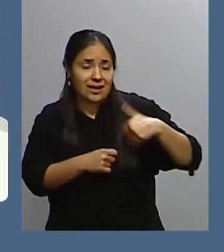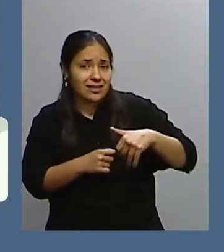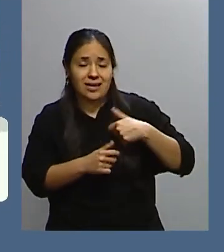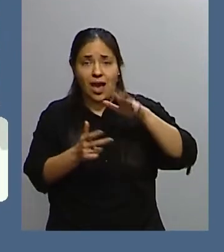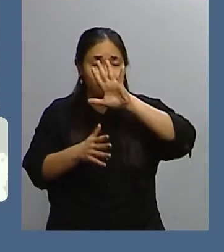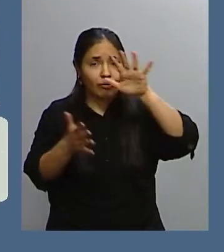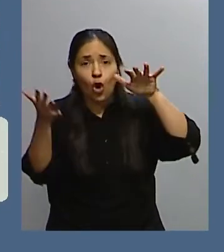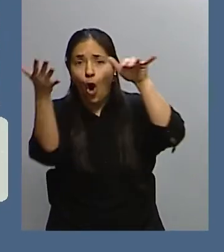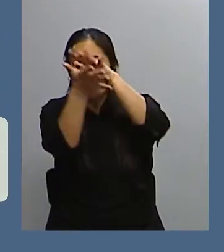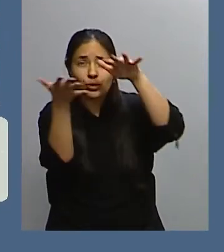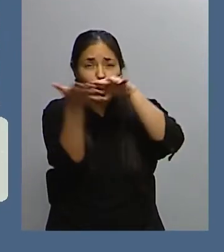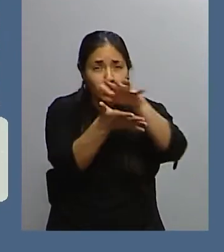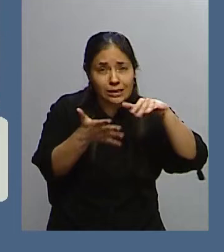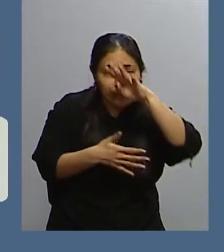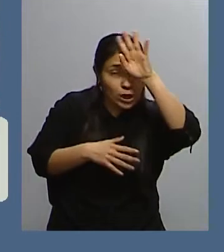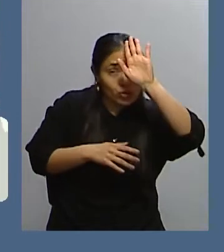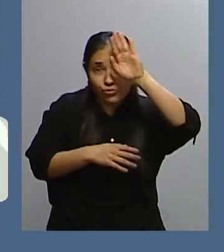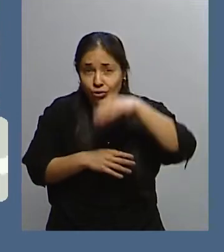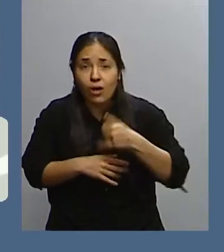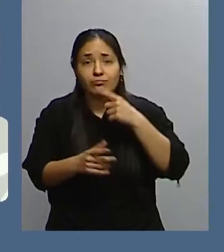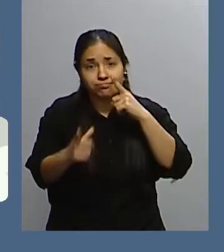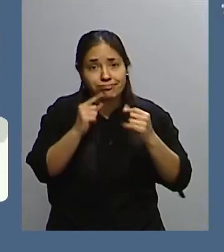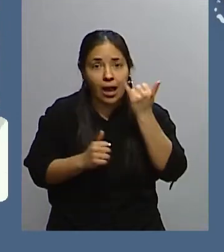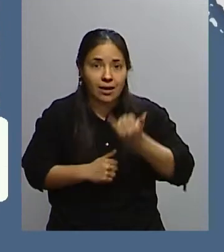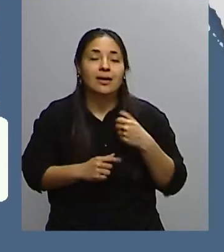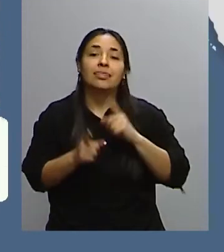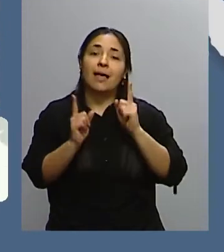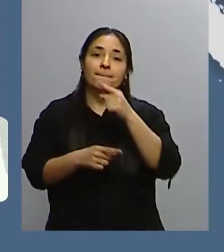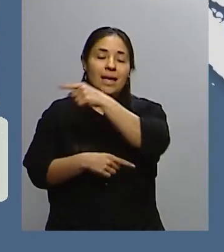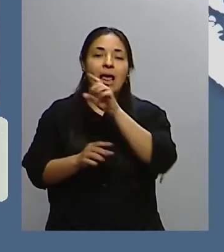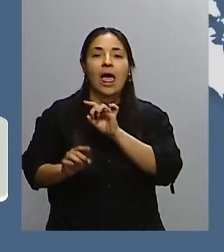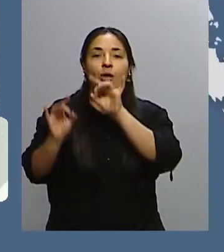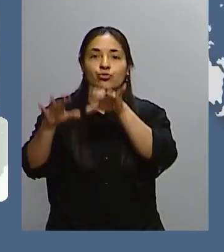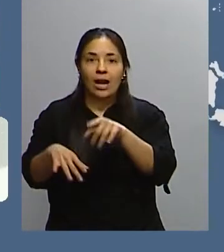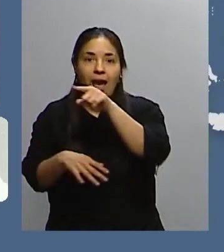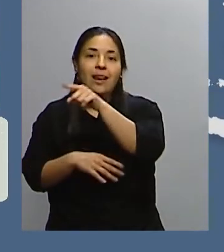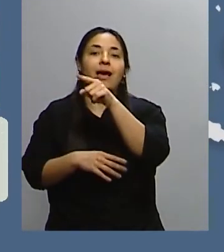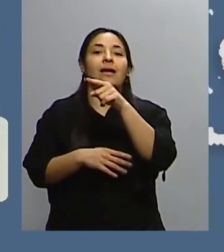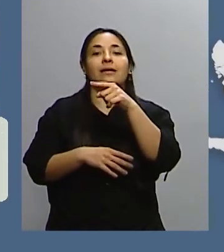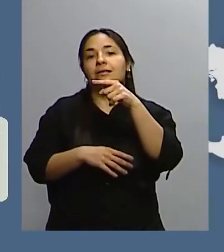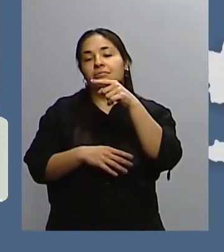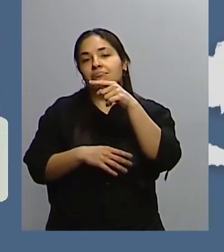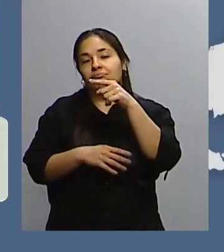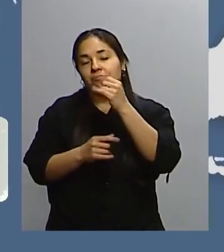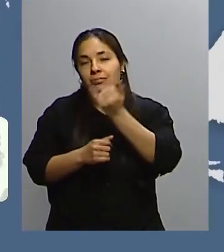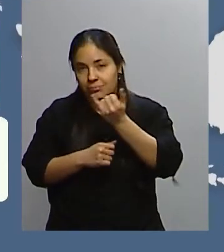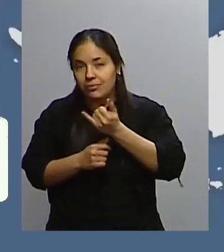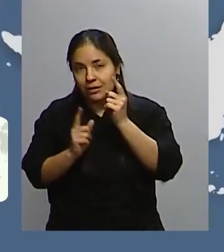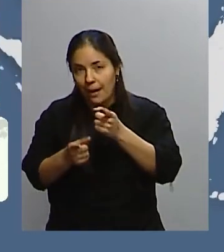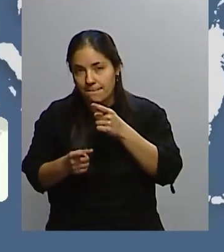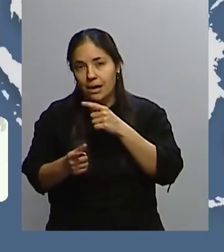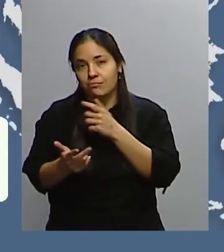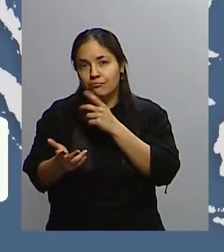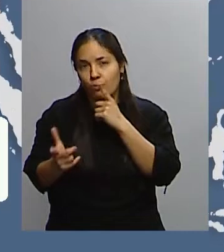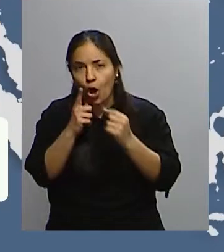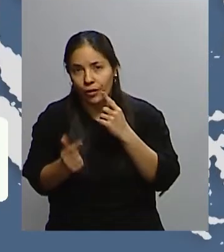recientemente hemos escuchado noticias en Nueva Zelanda, en Australia. Entonces, ¿cuál es lo que